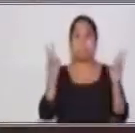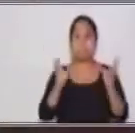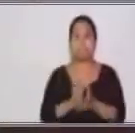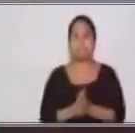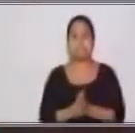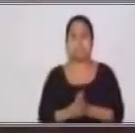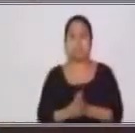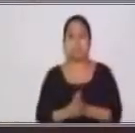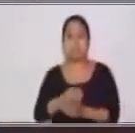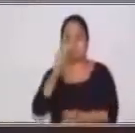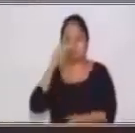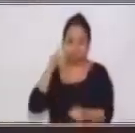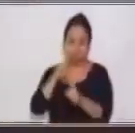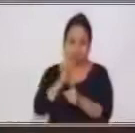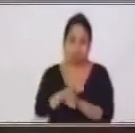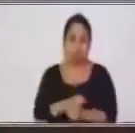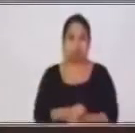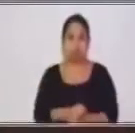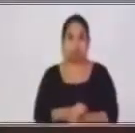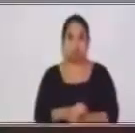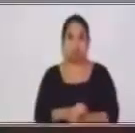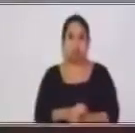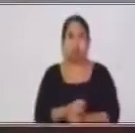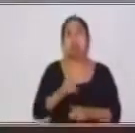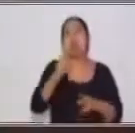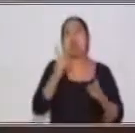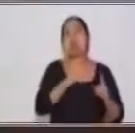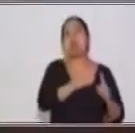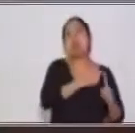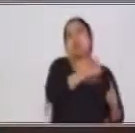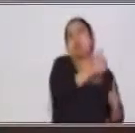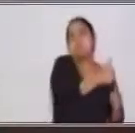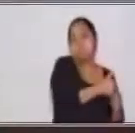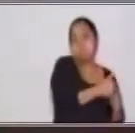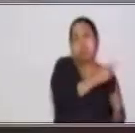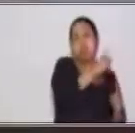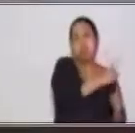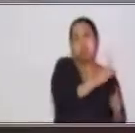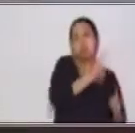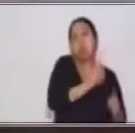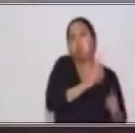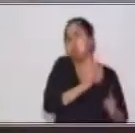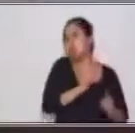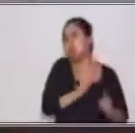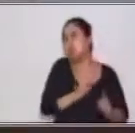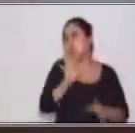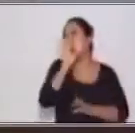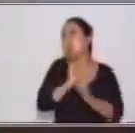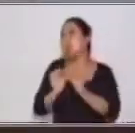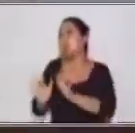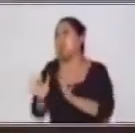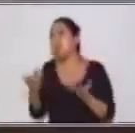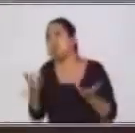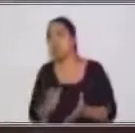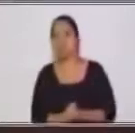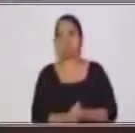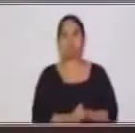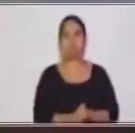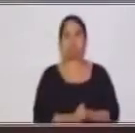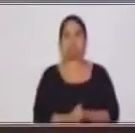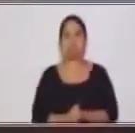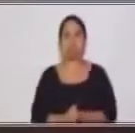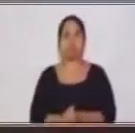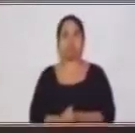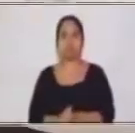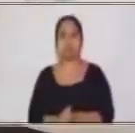a identificar si está bien con ese 1 o ese 3 o ese 5 o tal vez conoce mucho más del 10. ¿De acuerdo? Entonces así damos